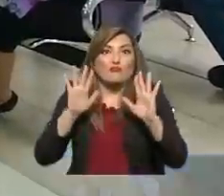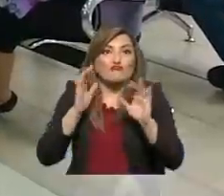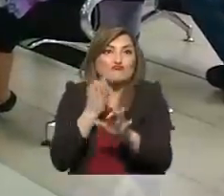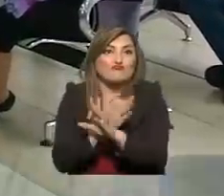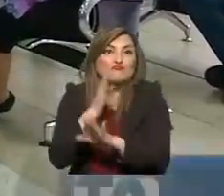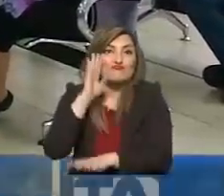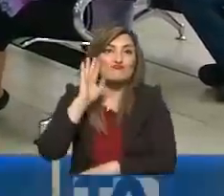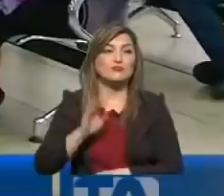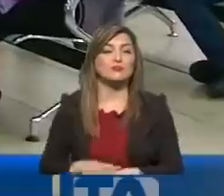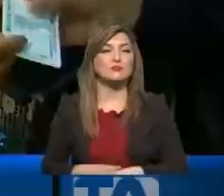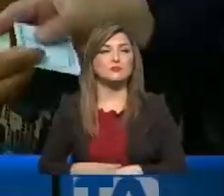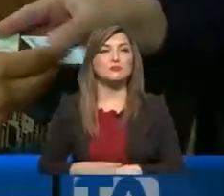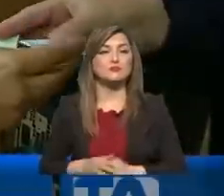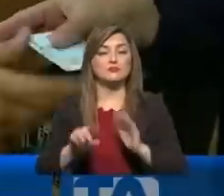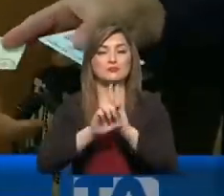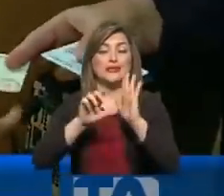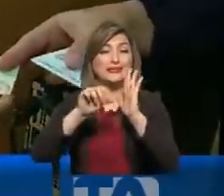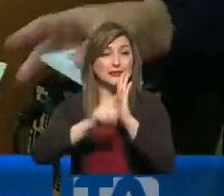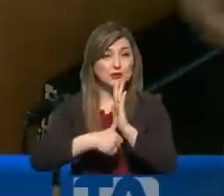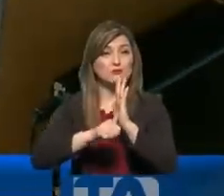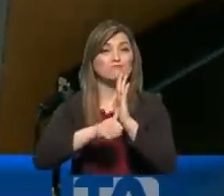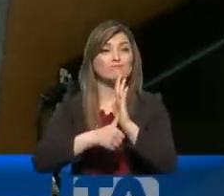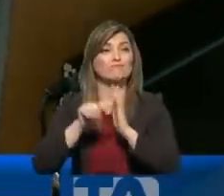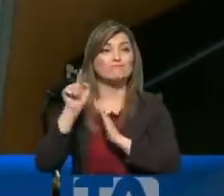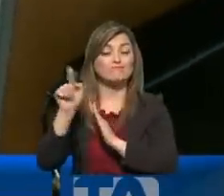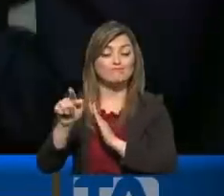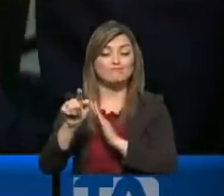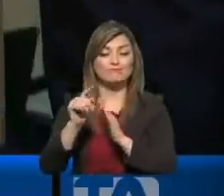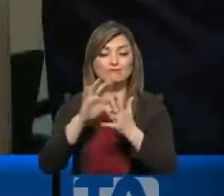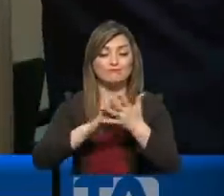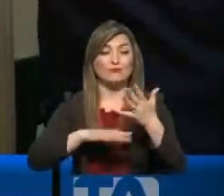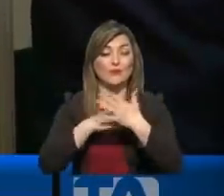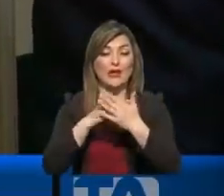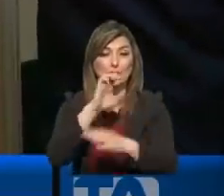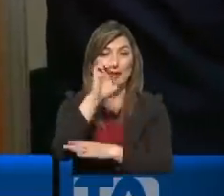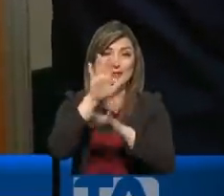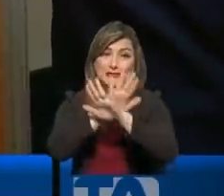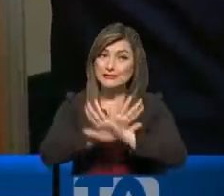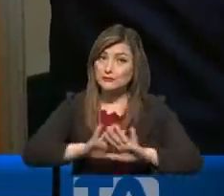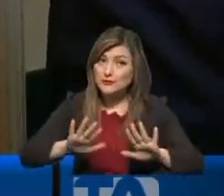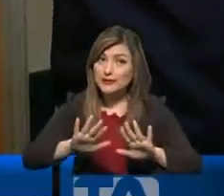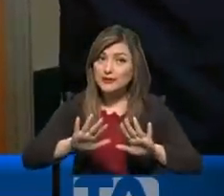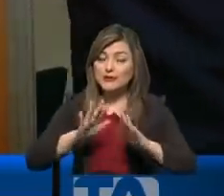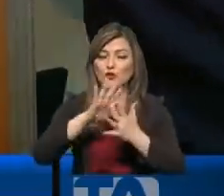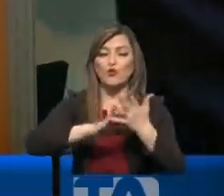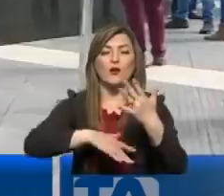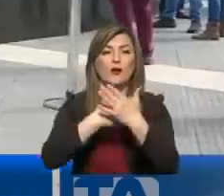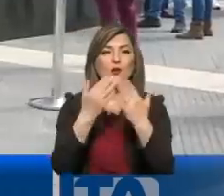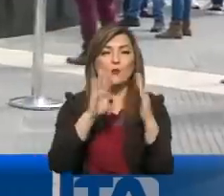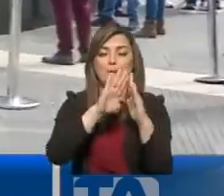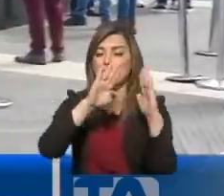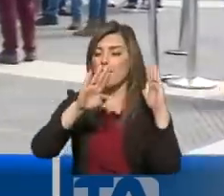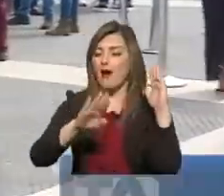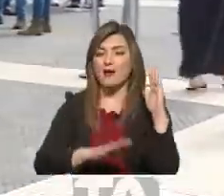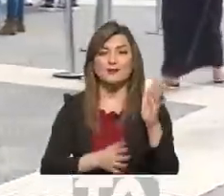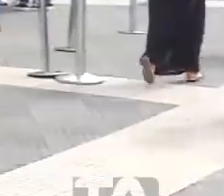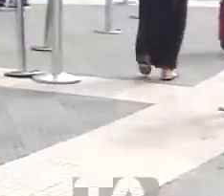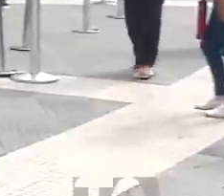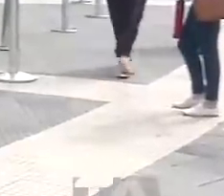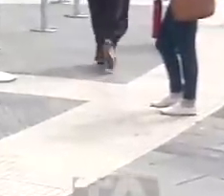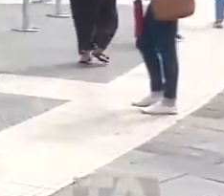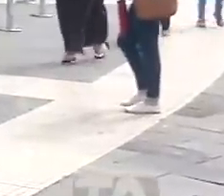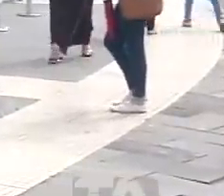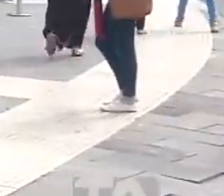registro civil analiza ampliar sus horarios una vez que termine el estado de excepción para poder atender a todos. En Quito, Belén